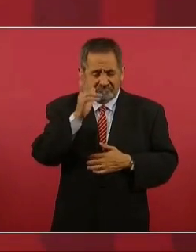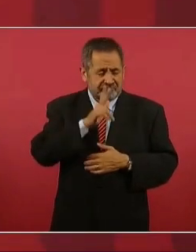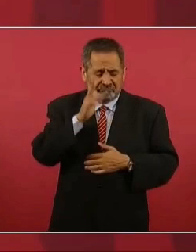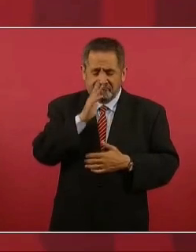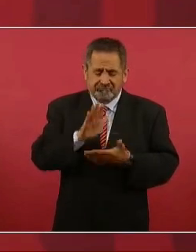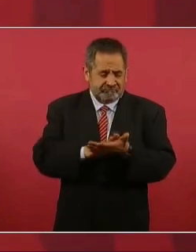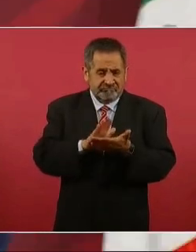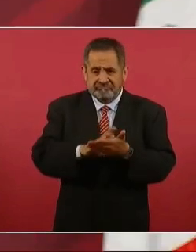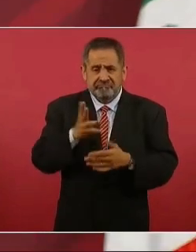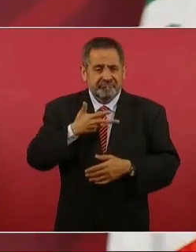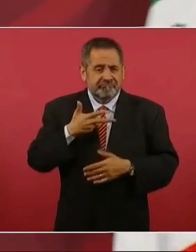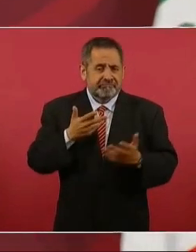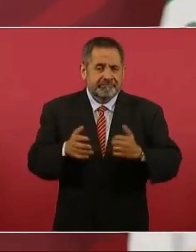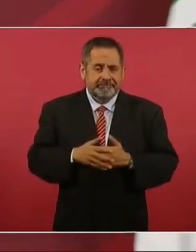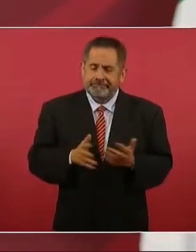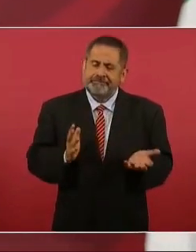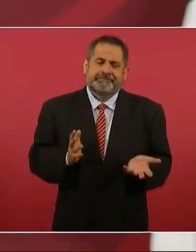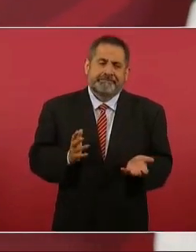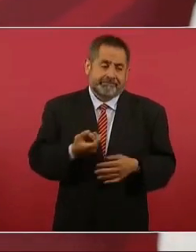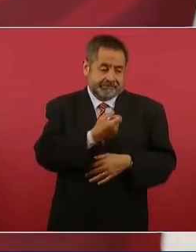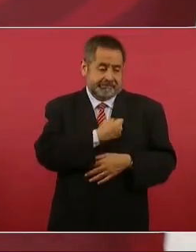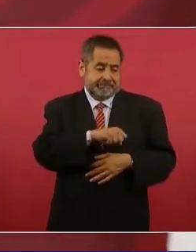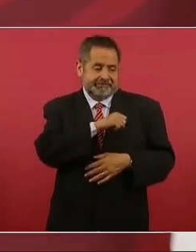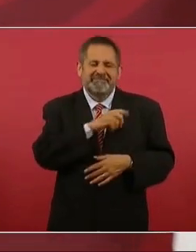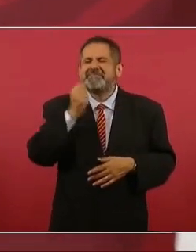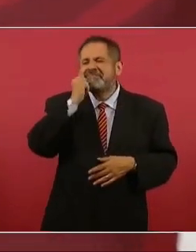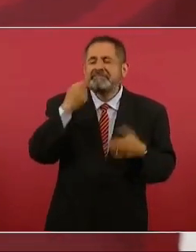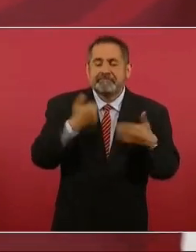Y por encima de la salud, nada,